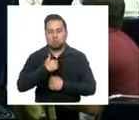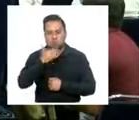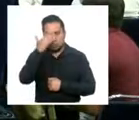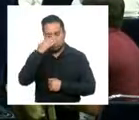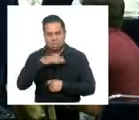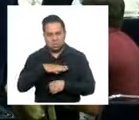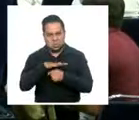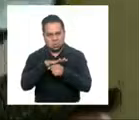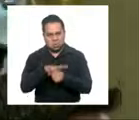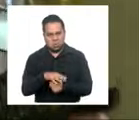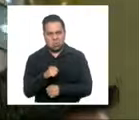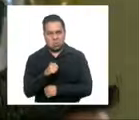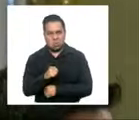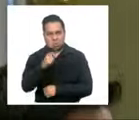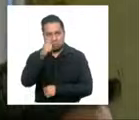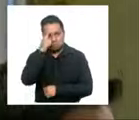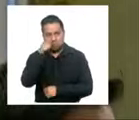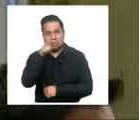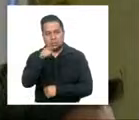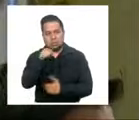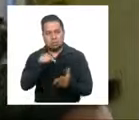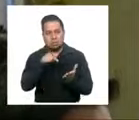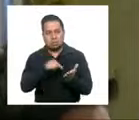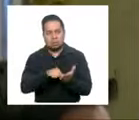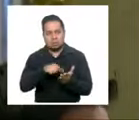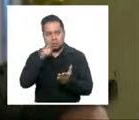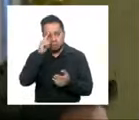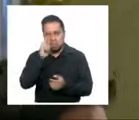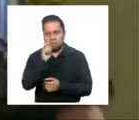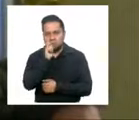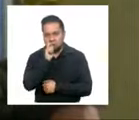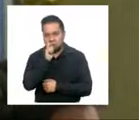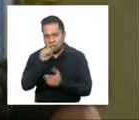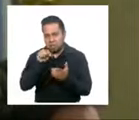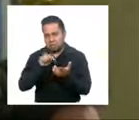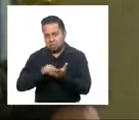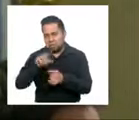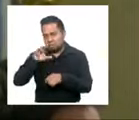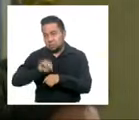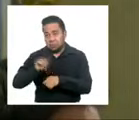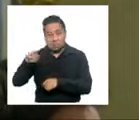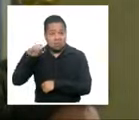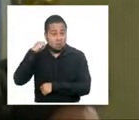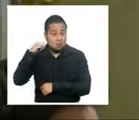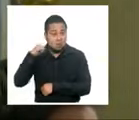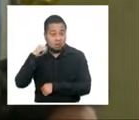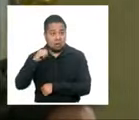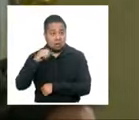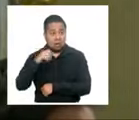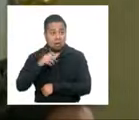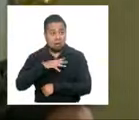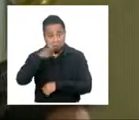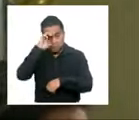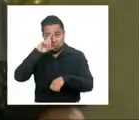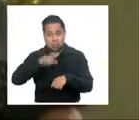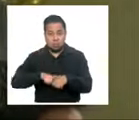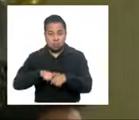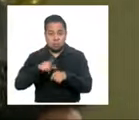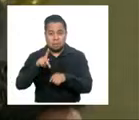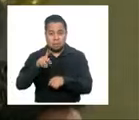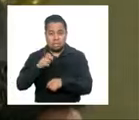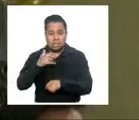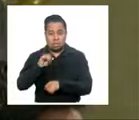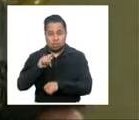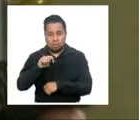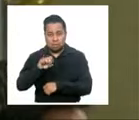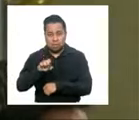presión muy fuerte para que se creen lugares que se fume marihuana. No sé, y allá en Oaxaca está toda la cultura del peyote y todo esto. No sé si